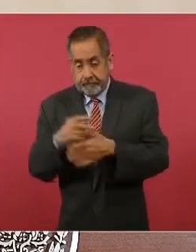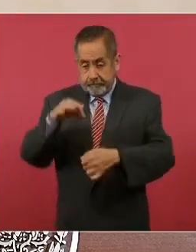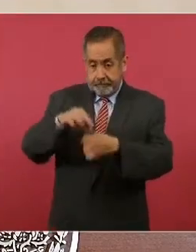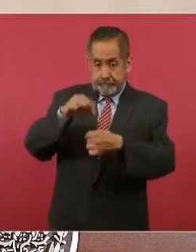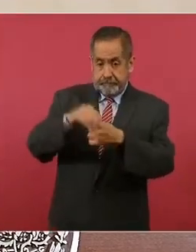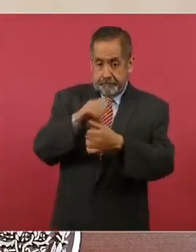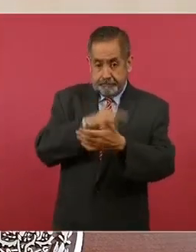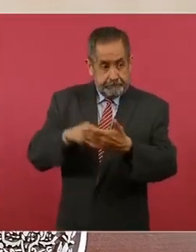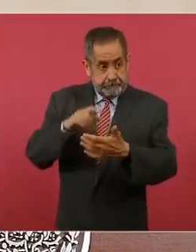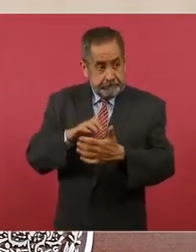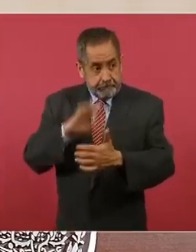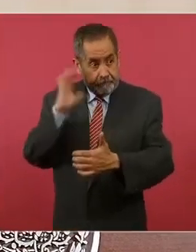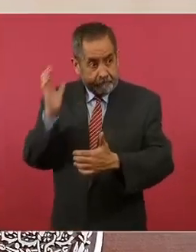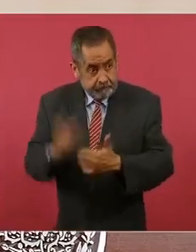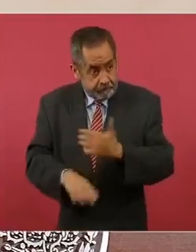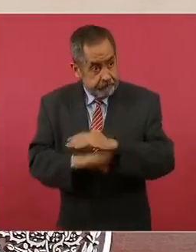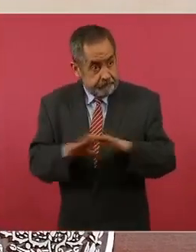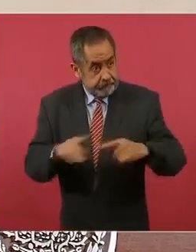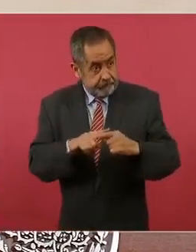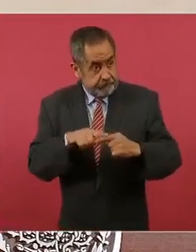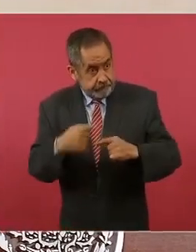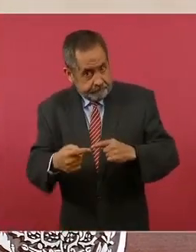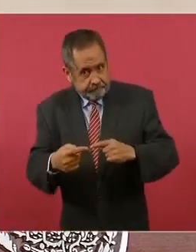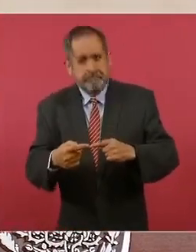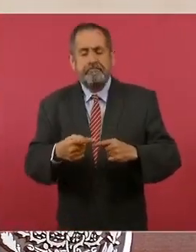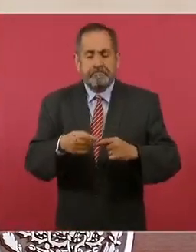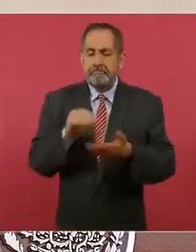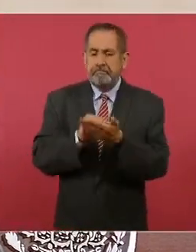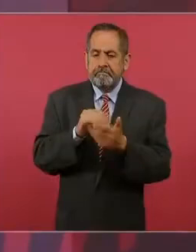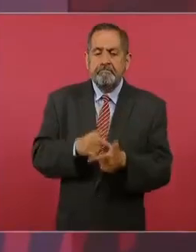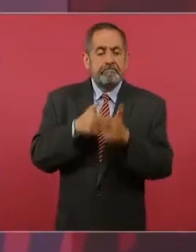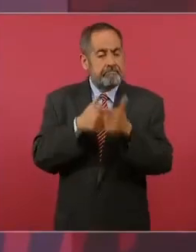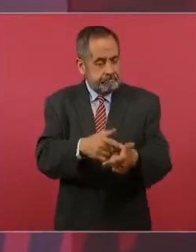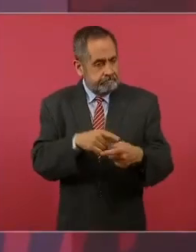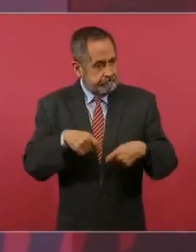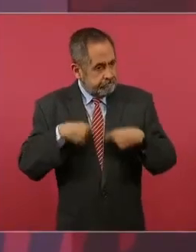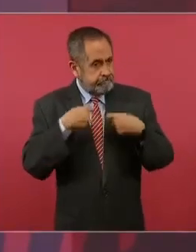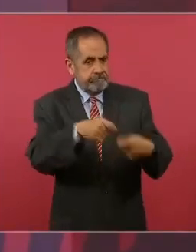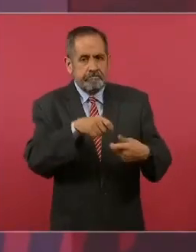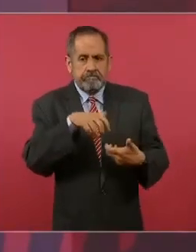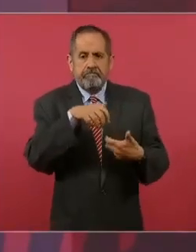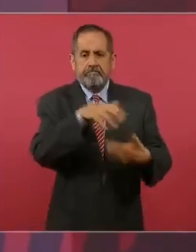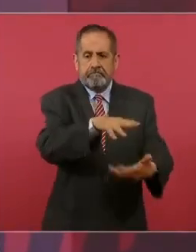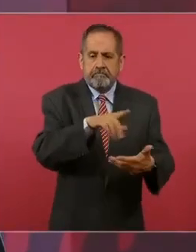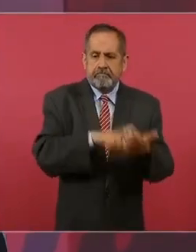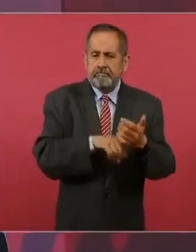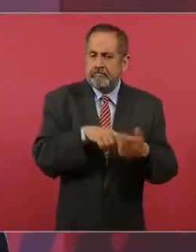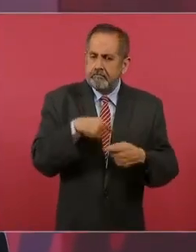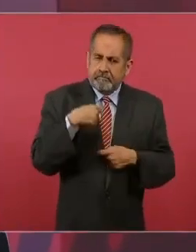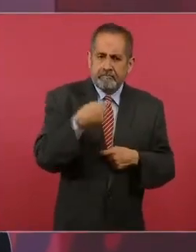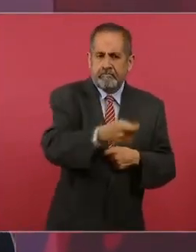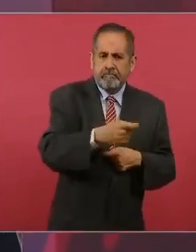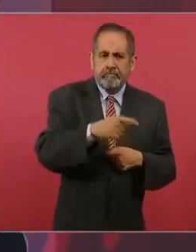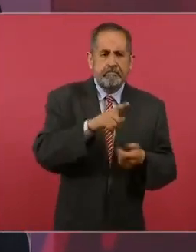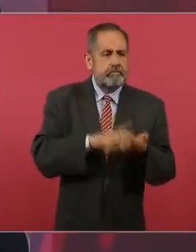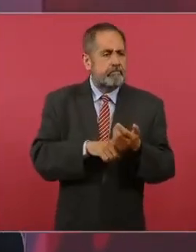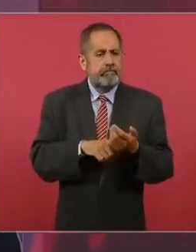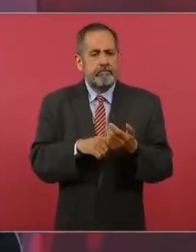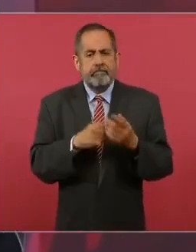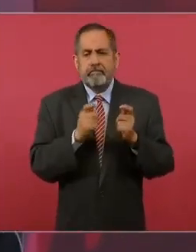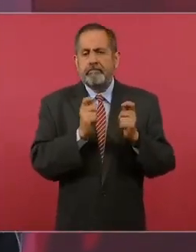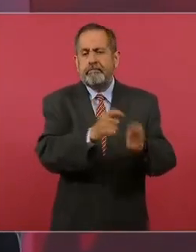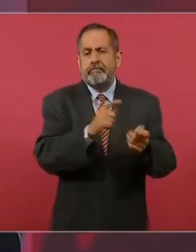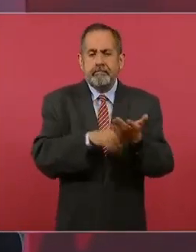elecciones para concluir con la entrega